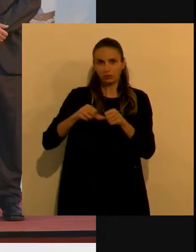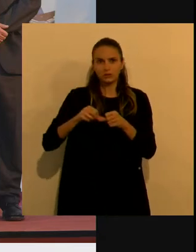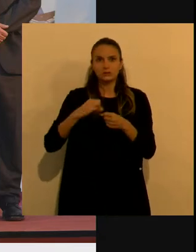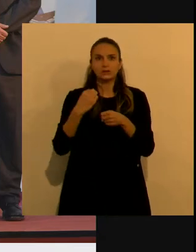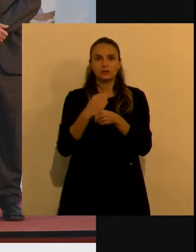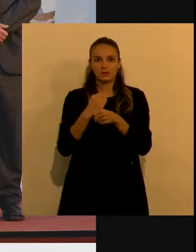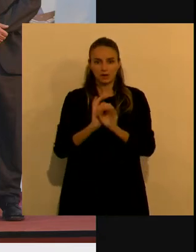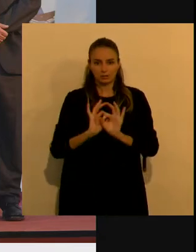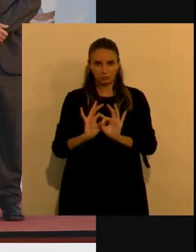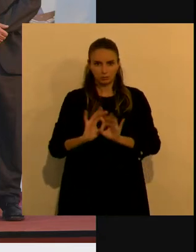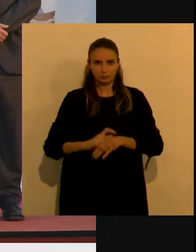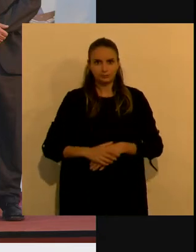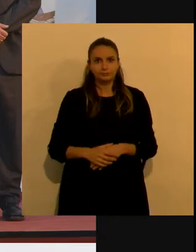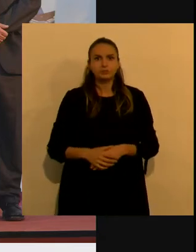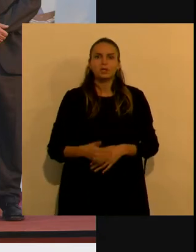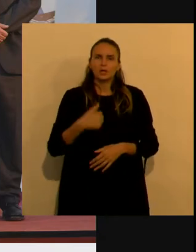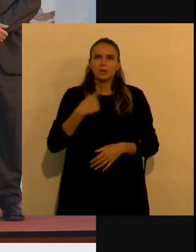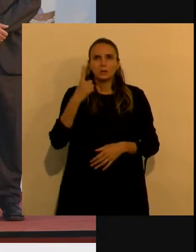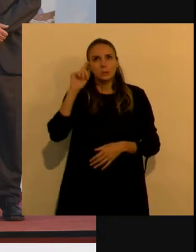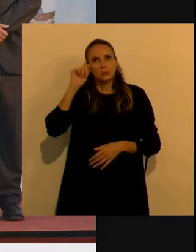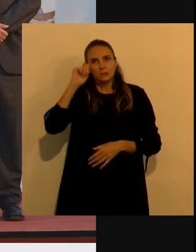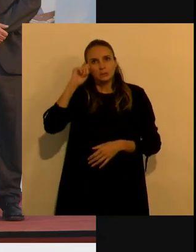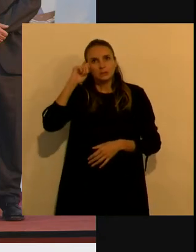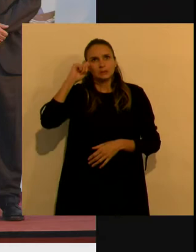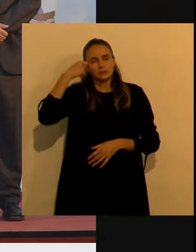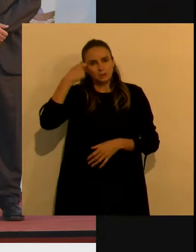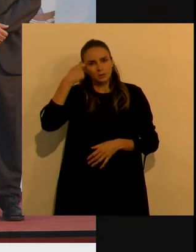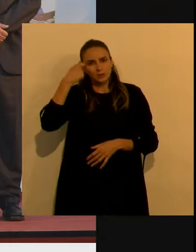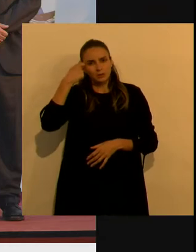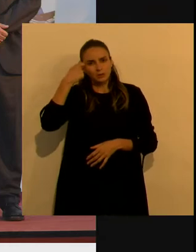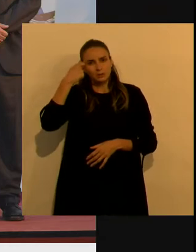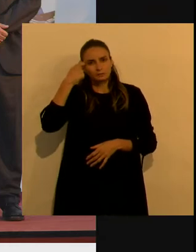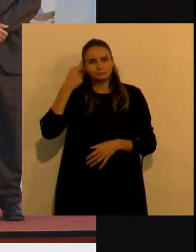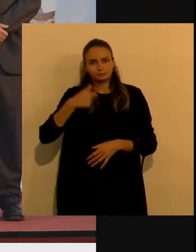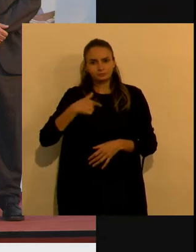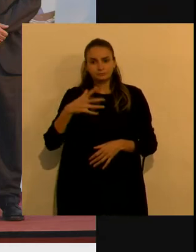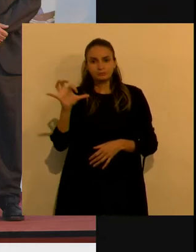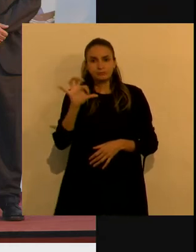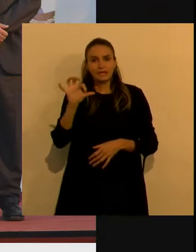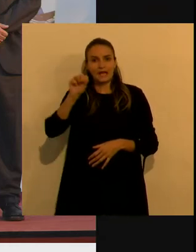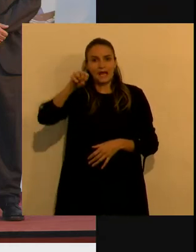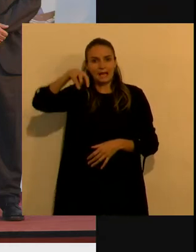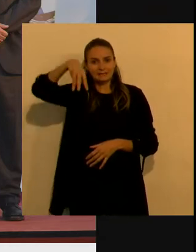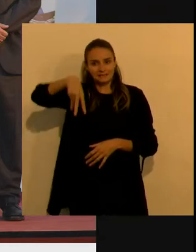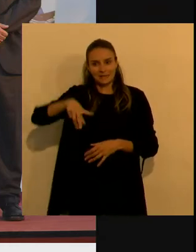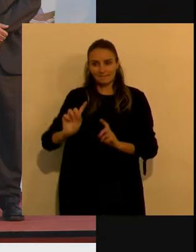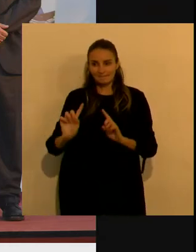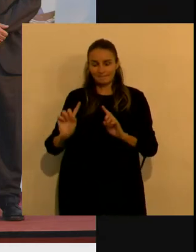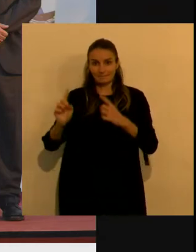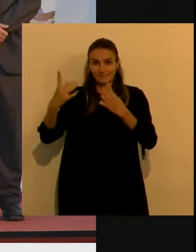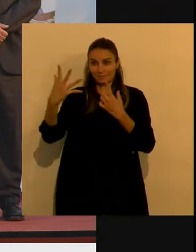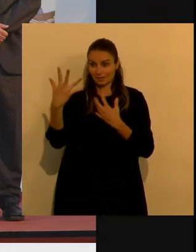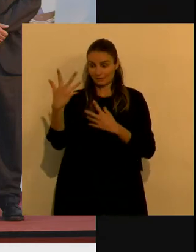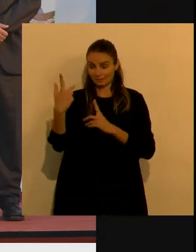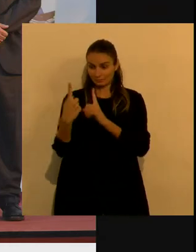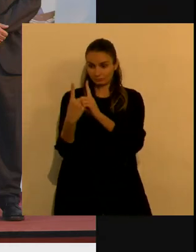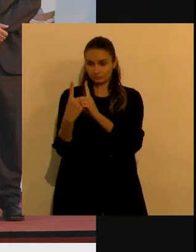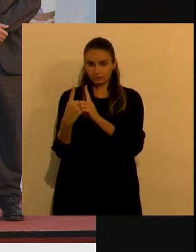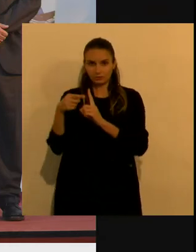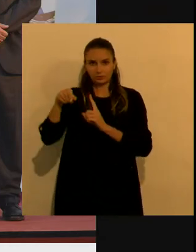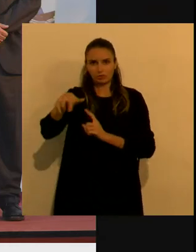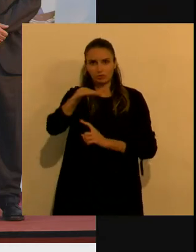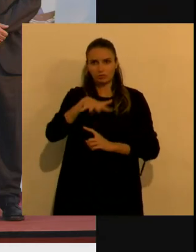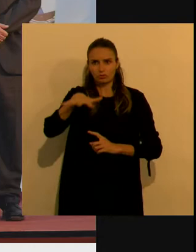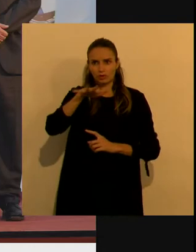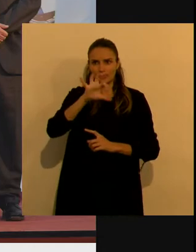esto. Y recuerdo que la primera vez que conocí a Sam fue en el CER, el Laboratorio de Física de